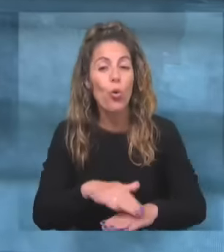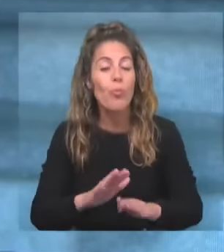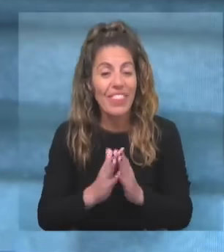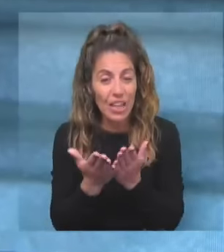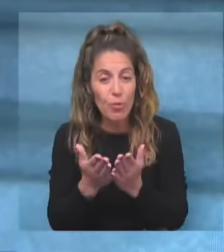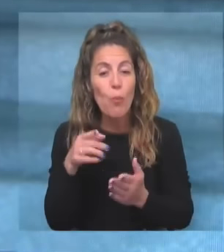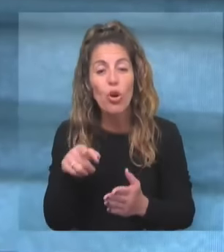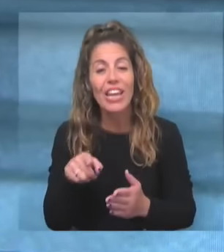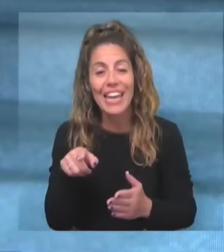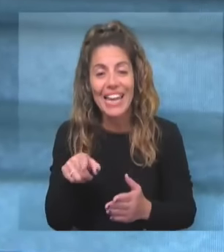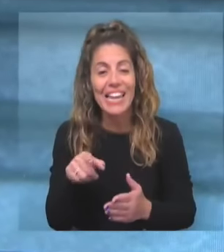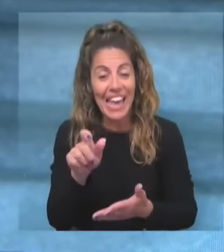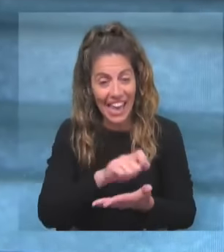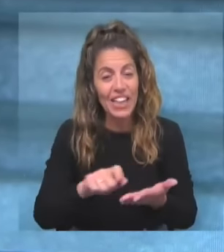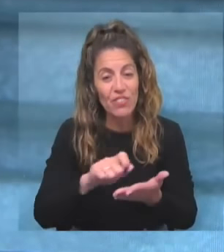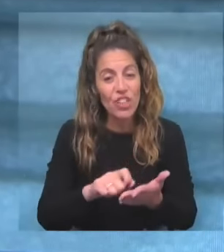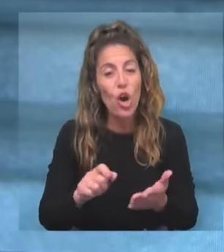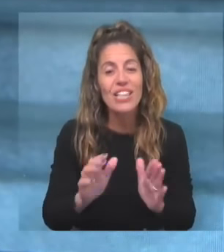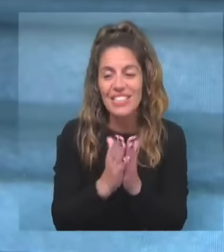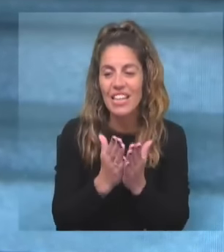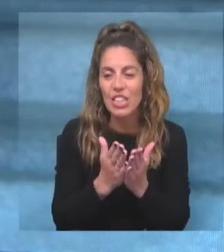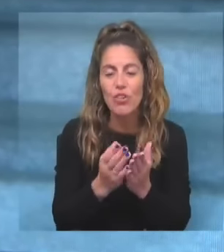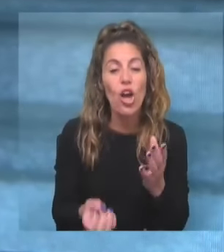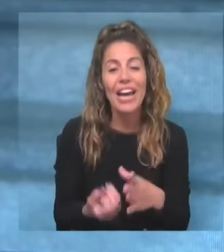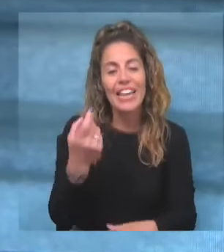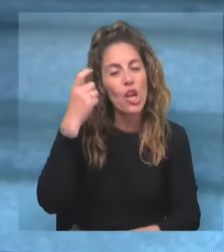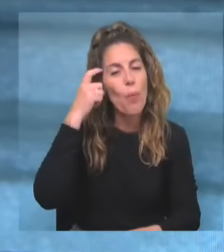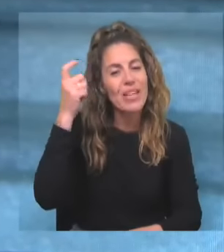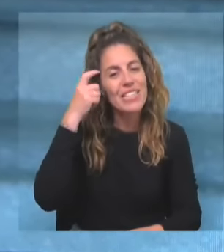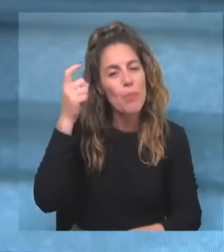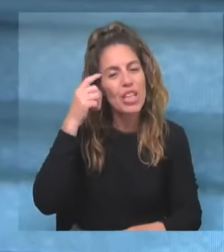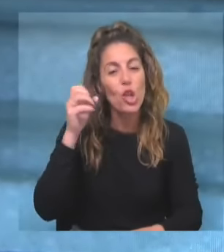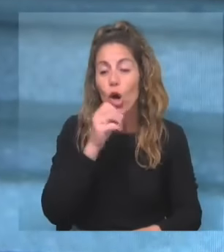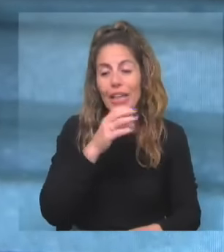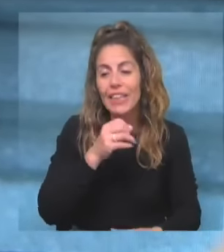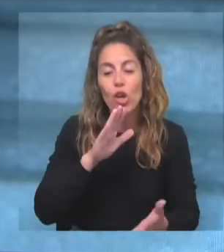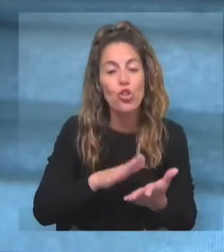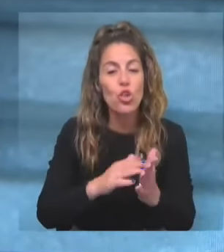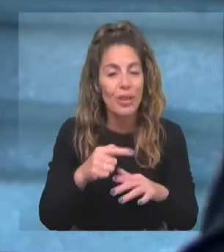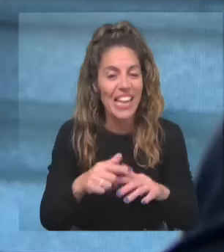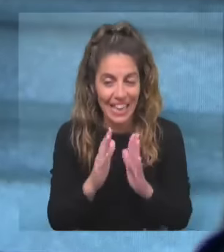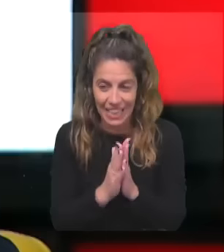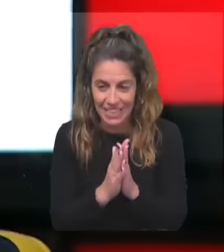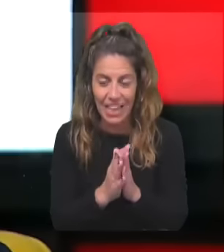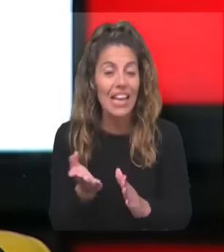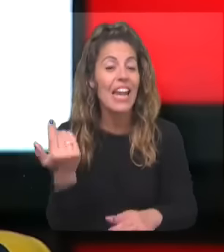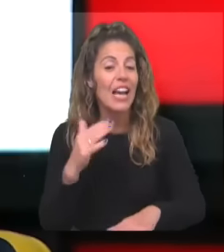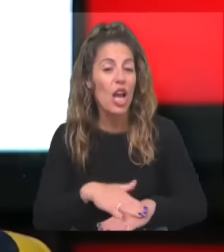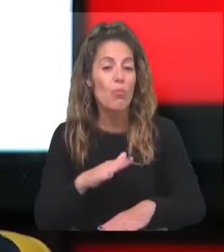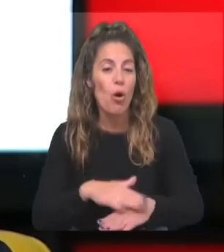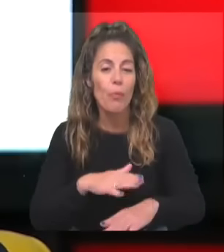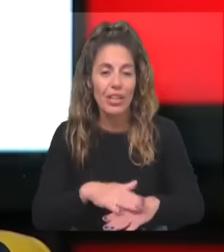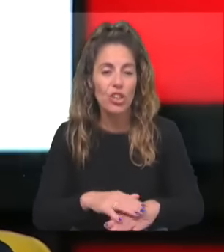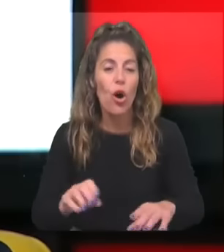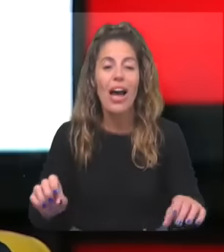valor de generar un pensamiento crítico sobre la Iglesia, ¿no? Y en ese momento Perico hace un segundo